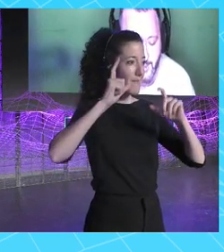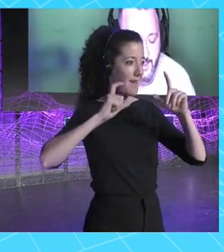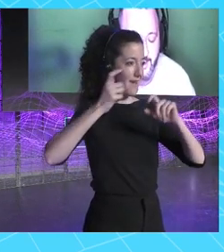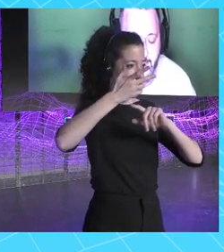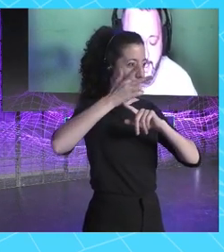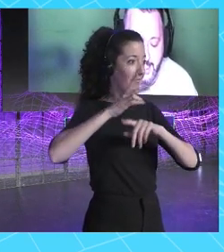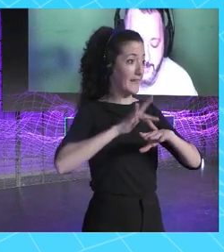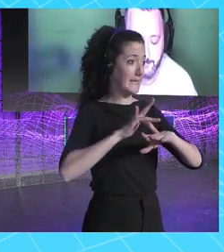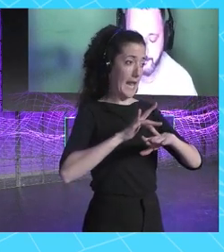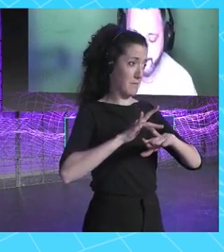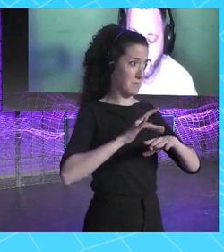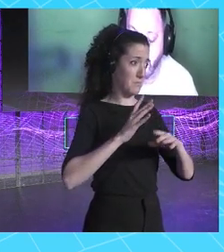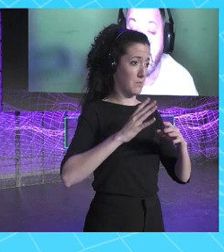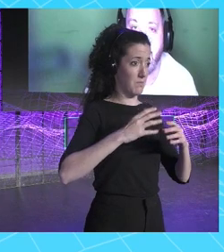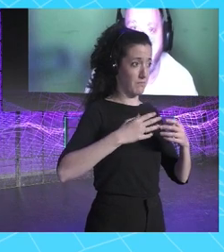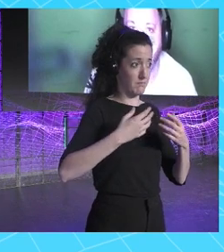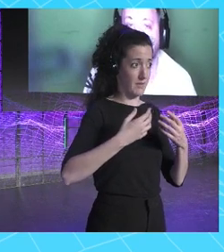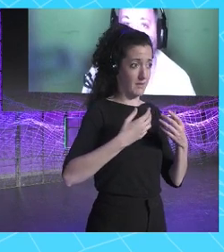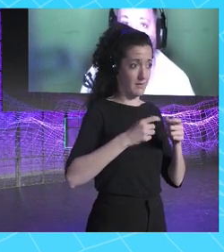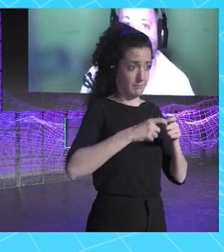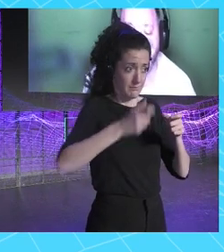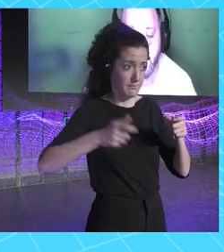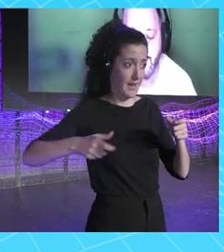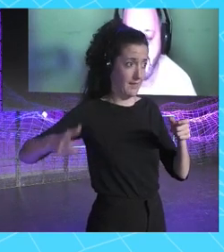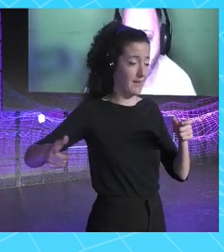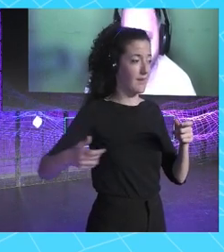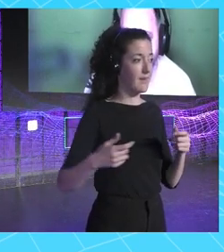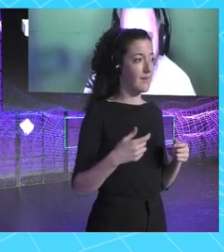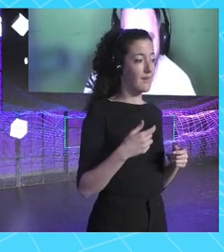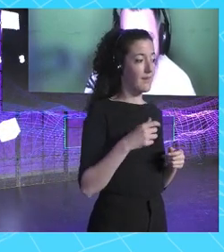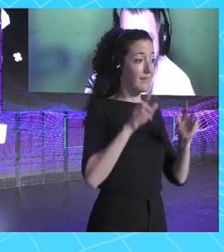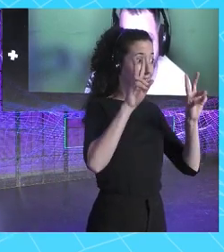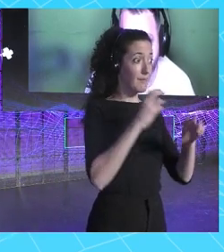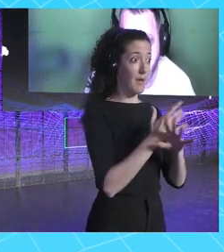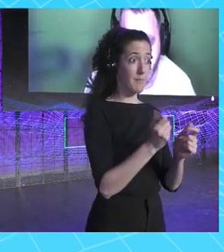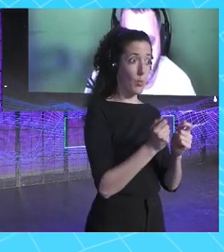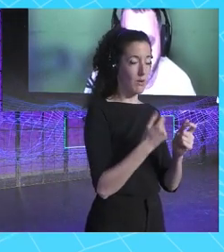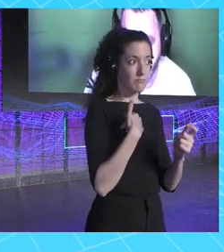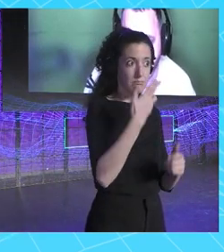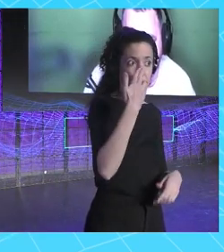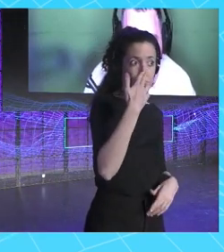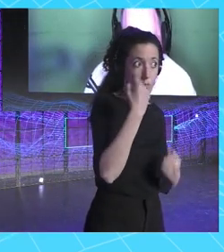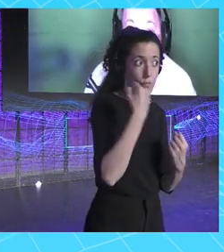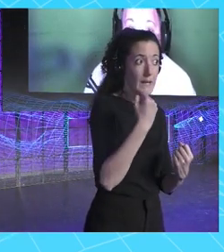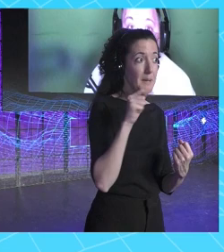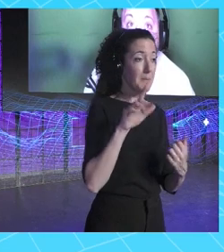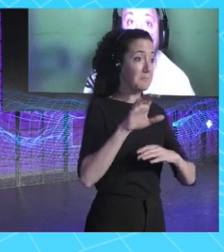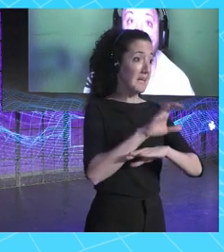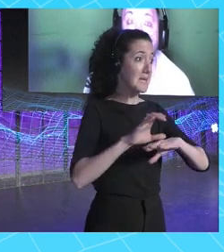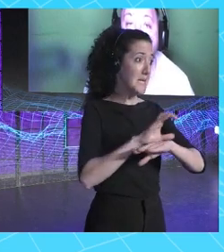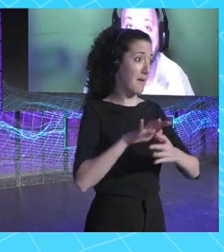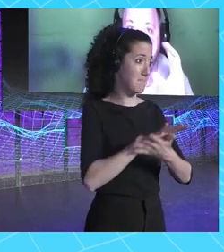y yo estaba muy interesado en los videojuegos y no se habla de nada en videojuegos de nada de videojuegos en la carrera no Entonces